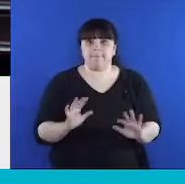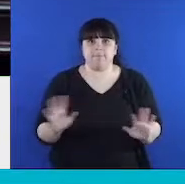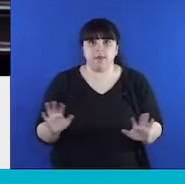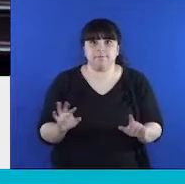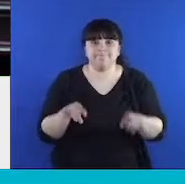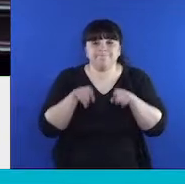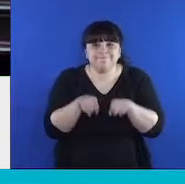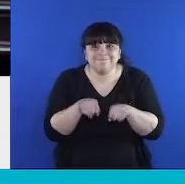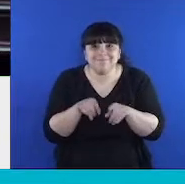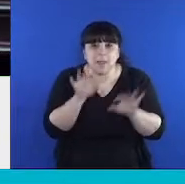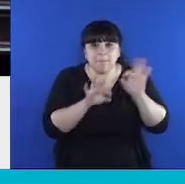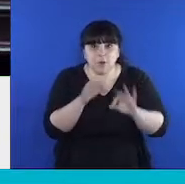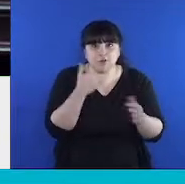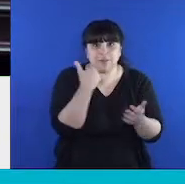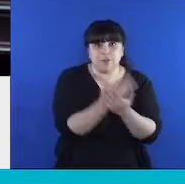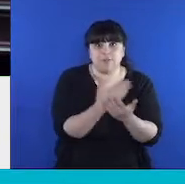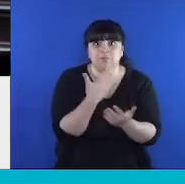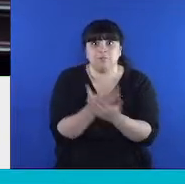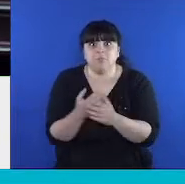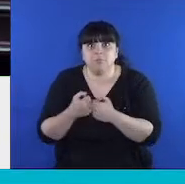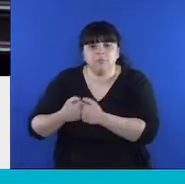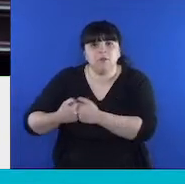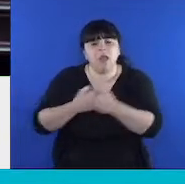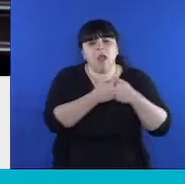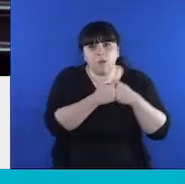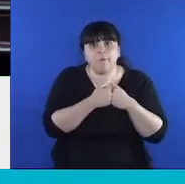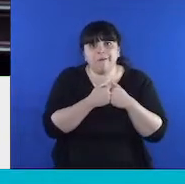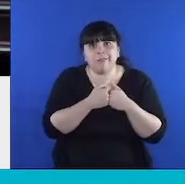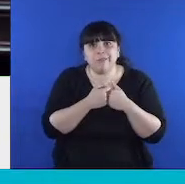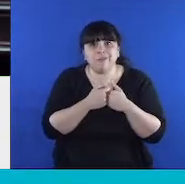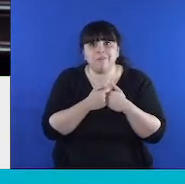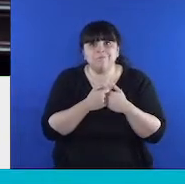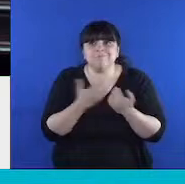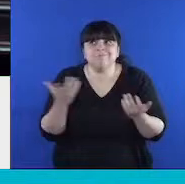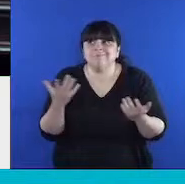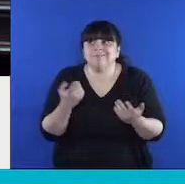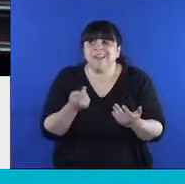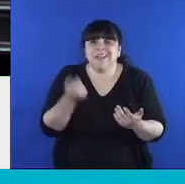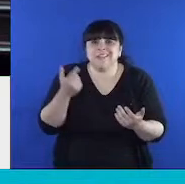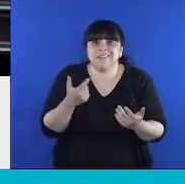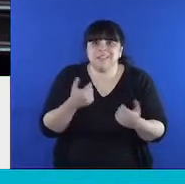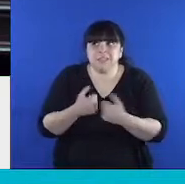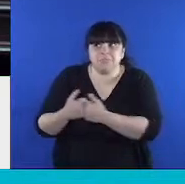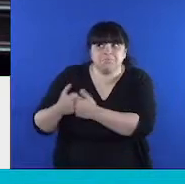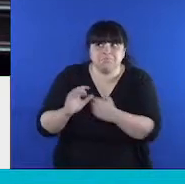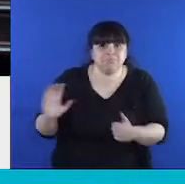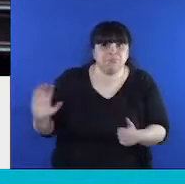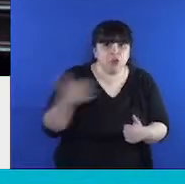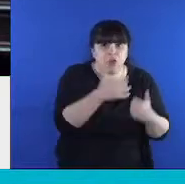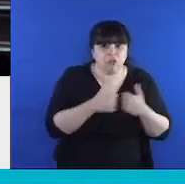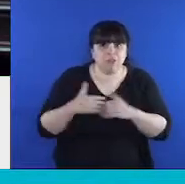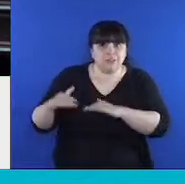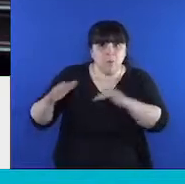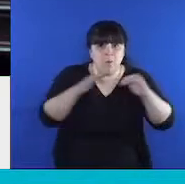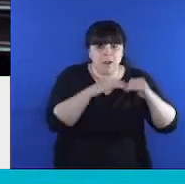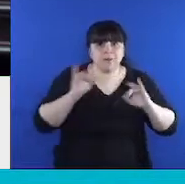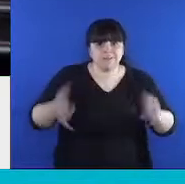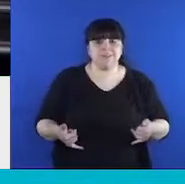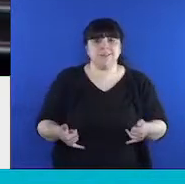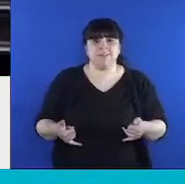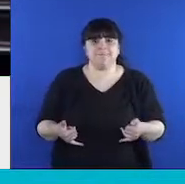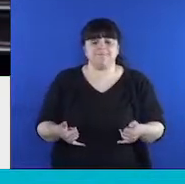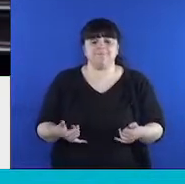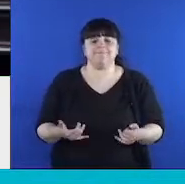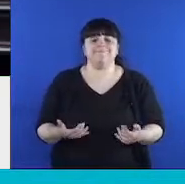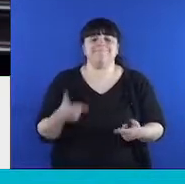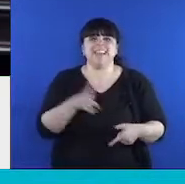acuerdo, hubo prácticamente acuerdo unánime de la Cámara, lo que significa que no